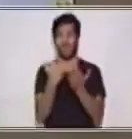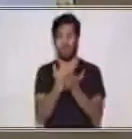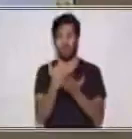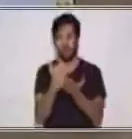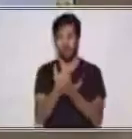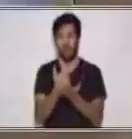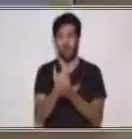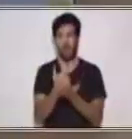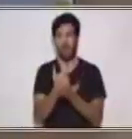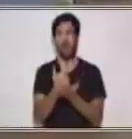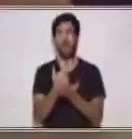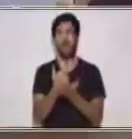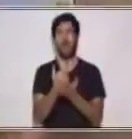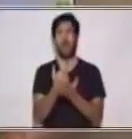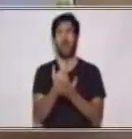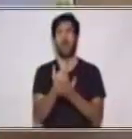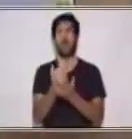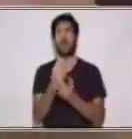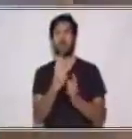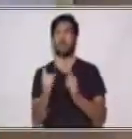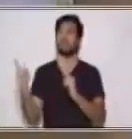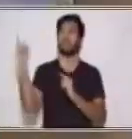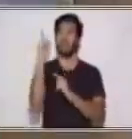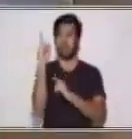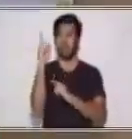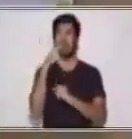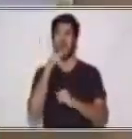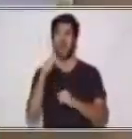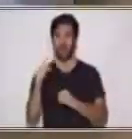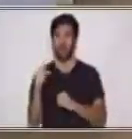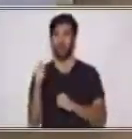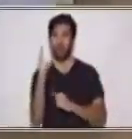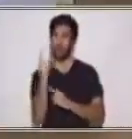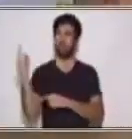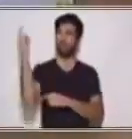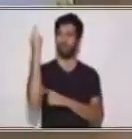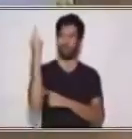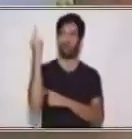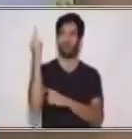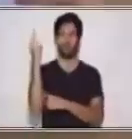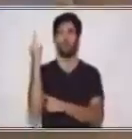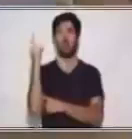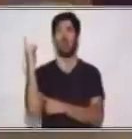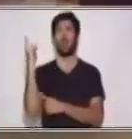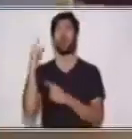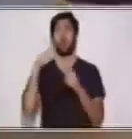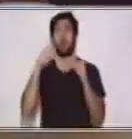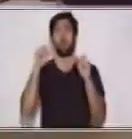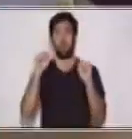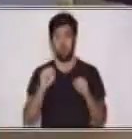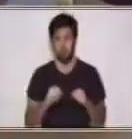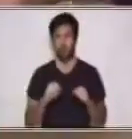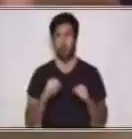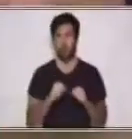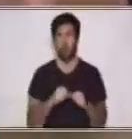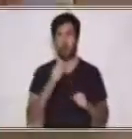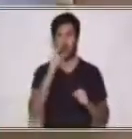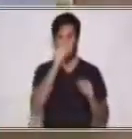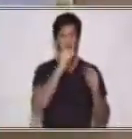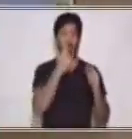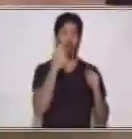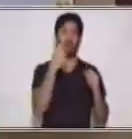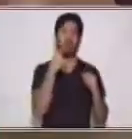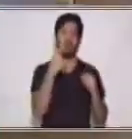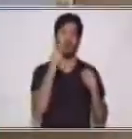al momento de escribir el significado, se pueda escribir cada inicial con mayúscula porque corresponde